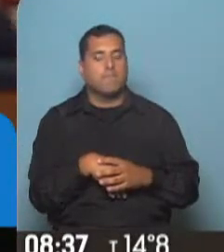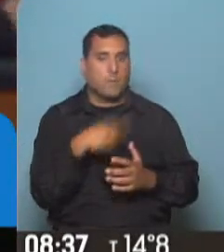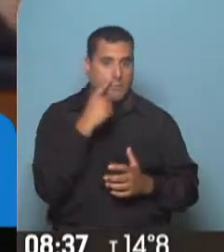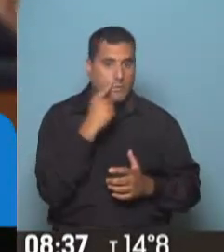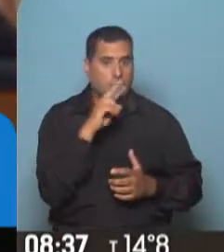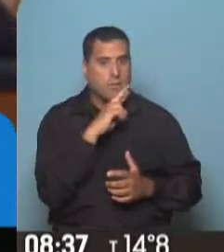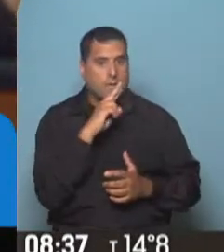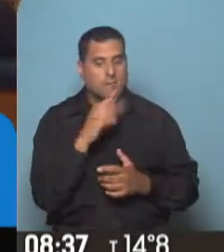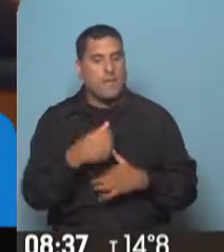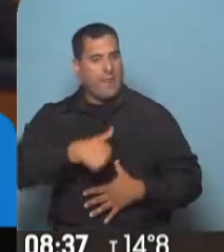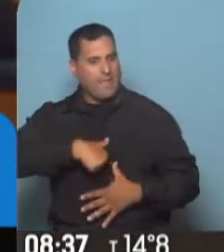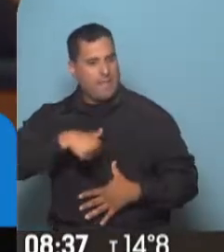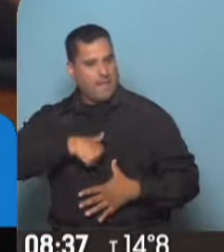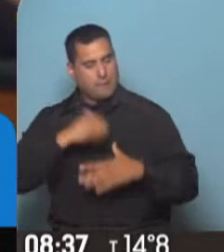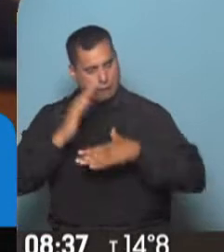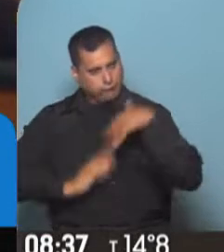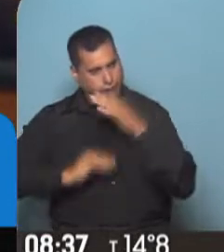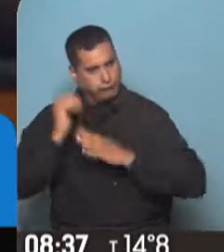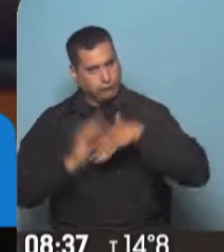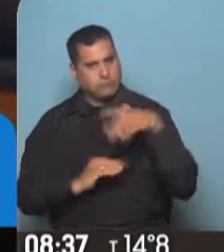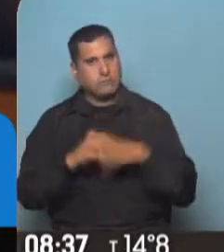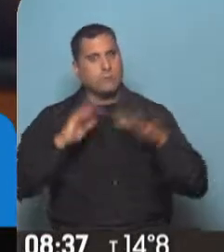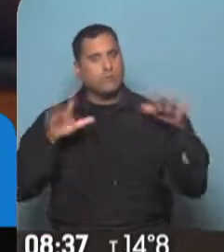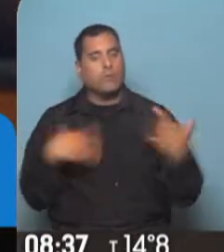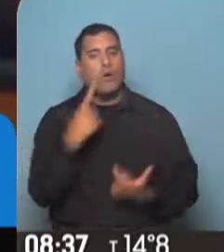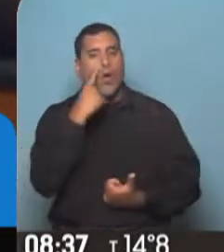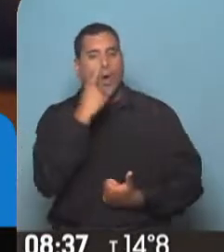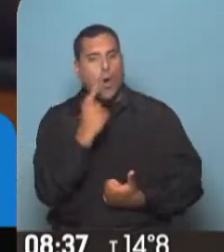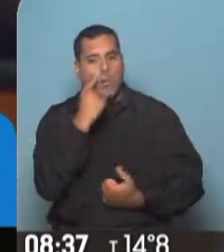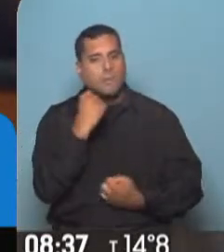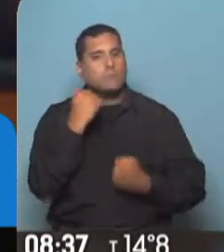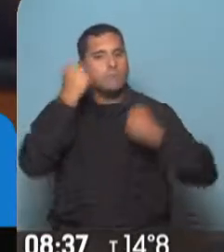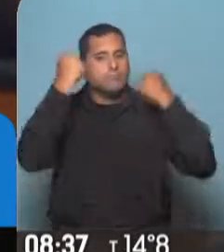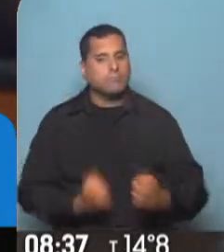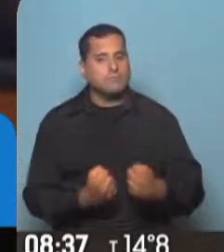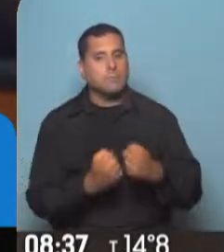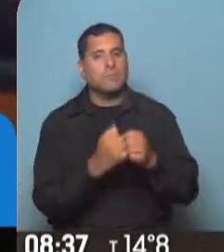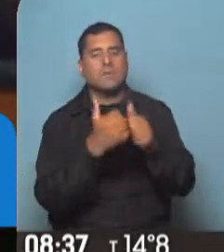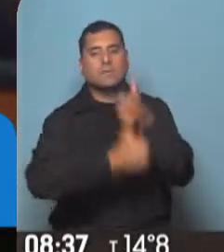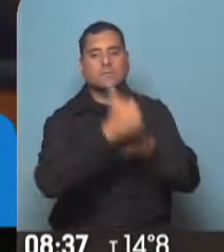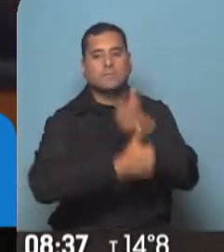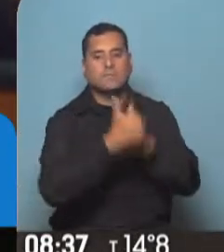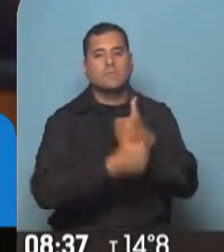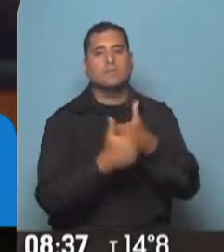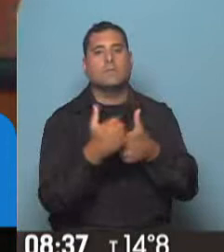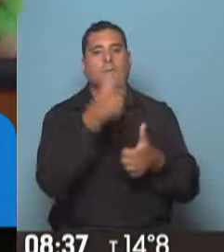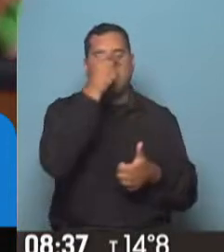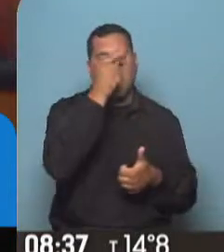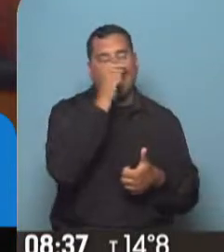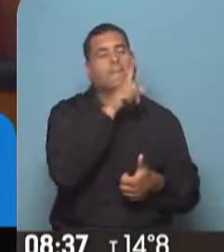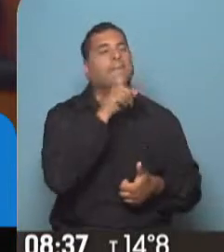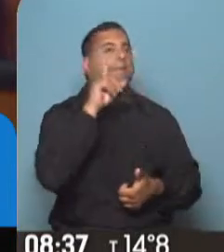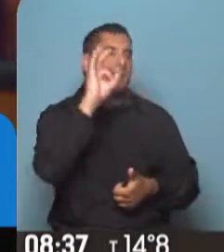están construyendo su identidad entonces la hombría se pone en juego frente a los otros varones no el grupo de compañeros el papá el